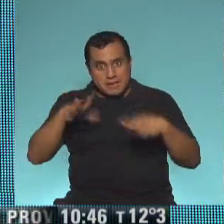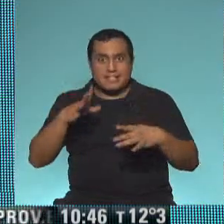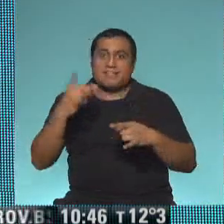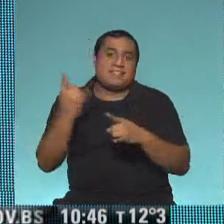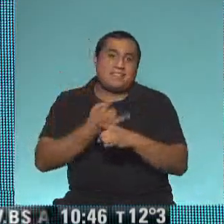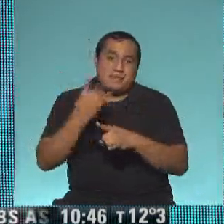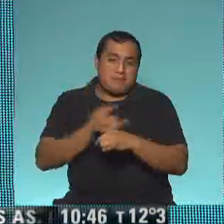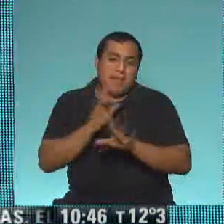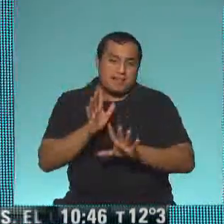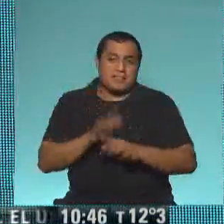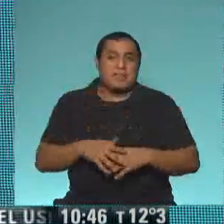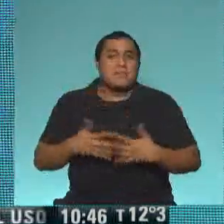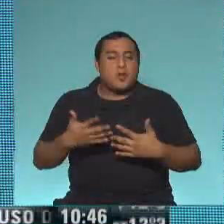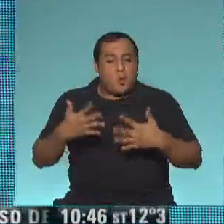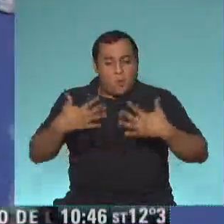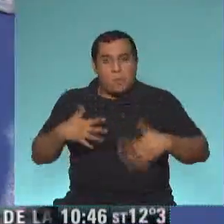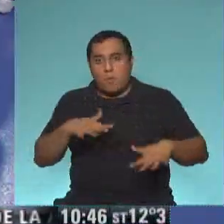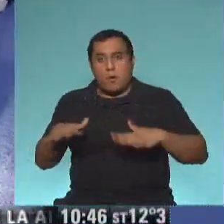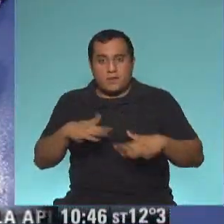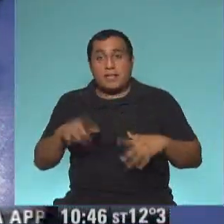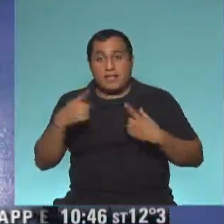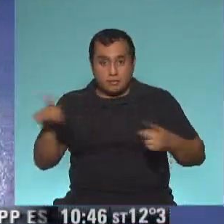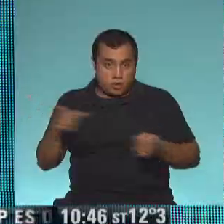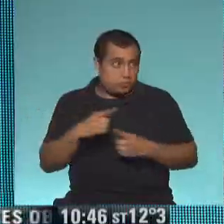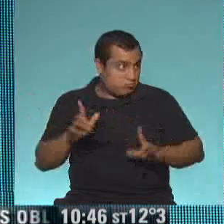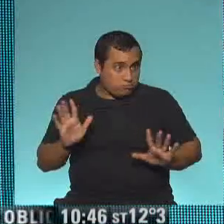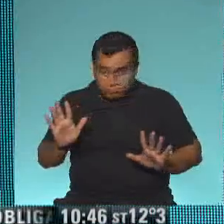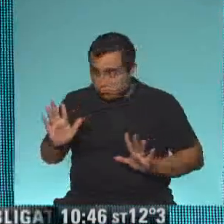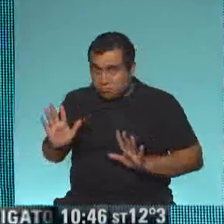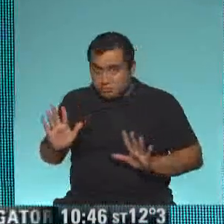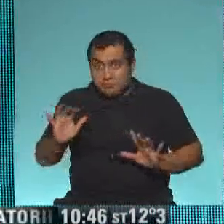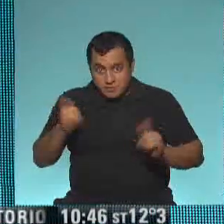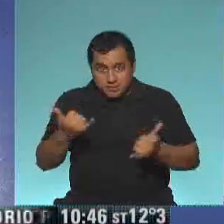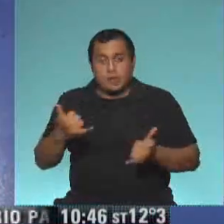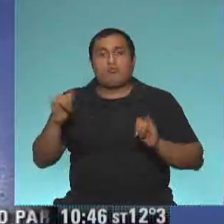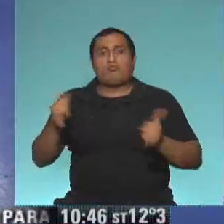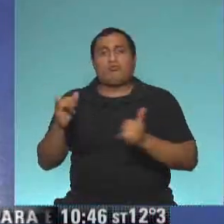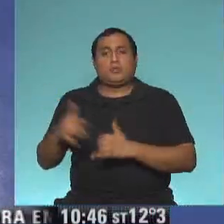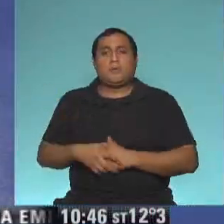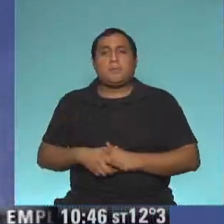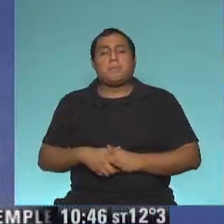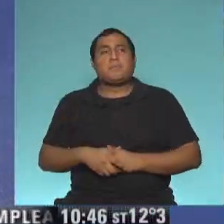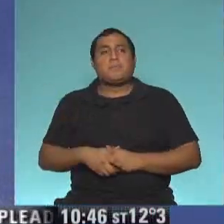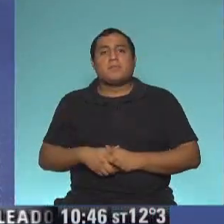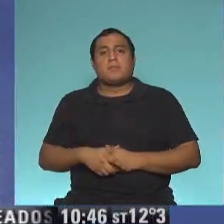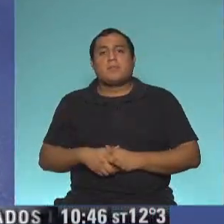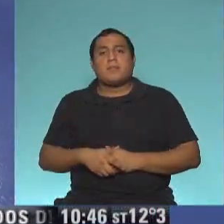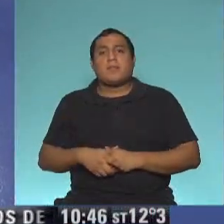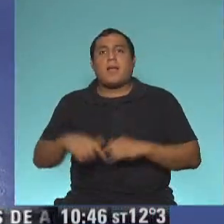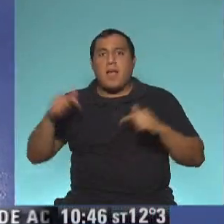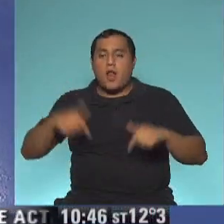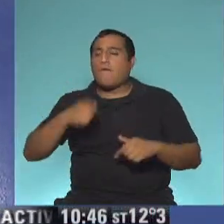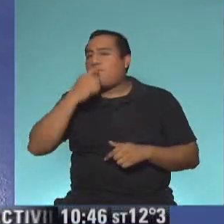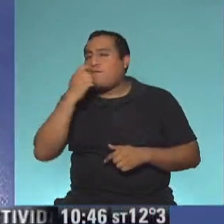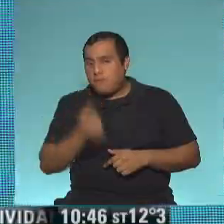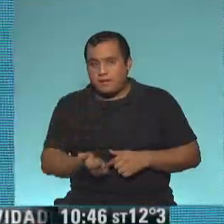siempre, para entrar un poquito en calor. Sí. ¿Una canción, les parece? Dale, ¿sí? Genial. Cante nomás. Vamos a tratar de que sea una bien, bien